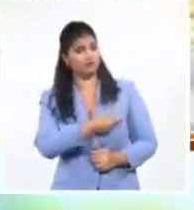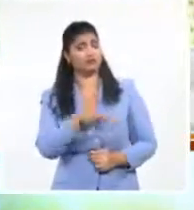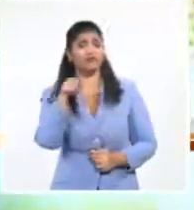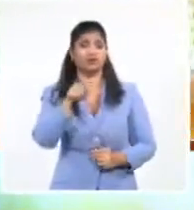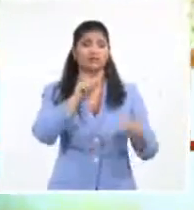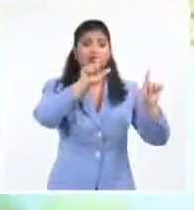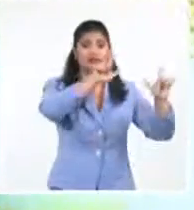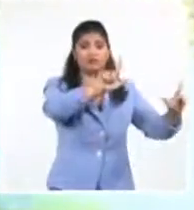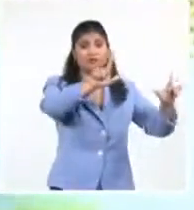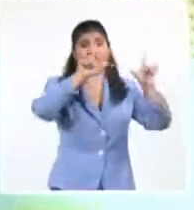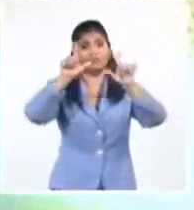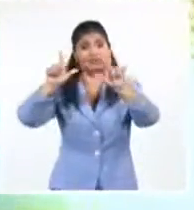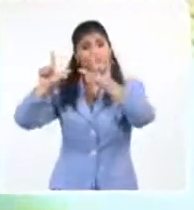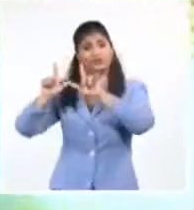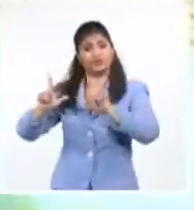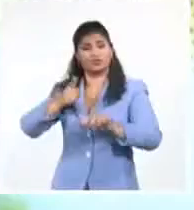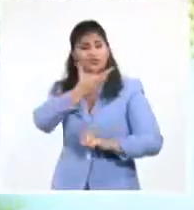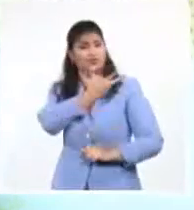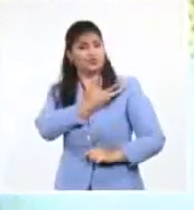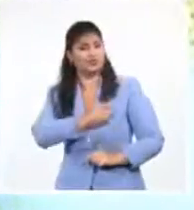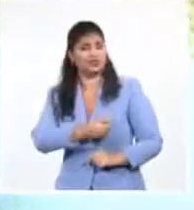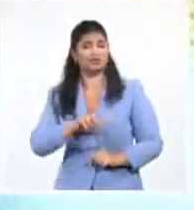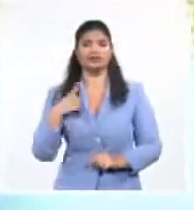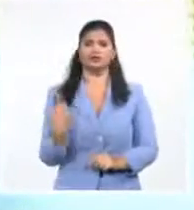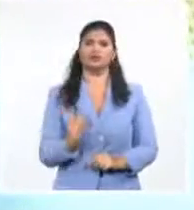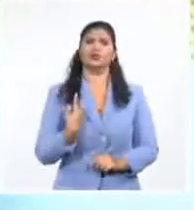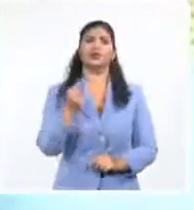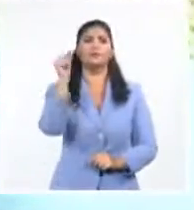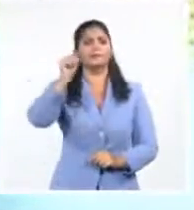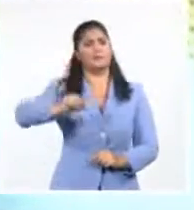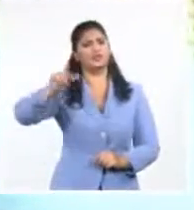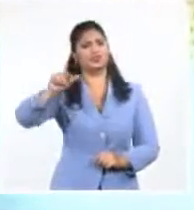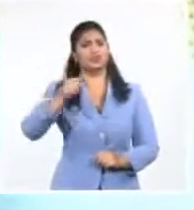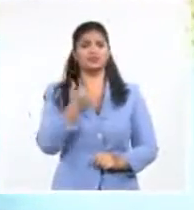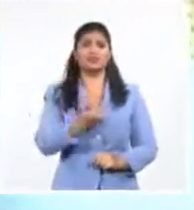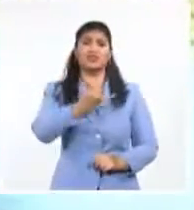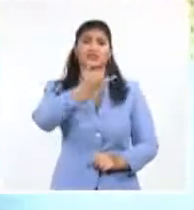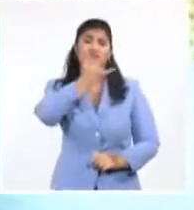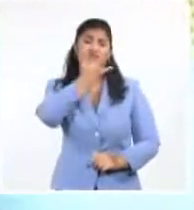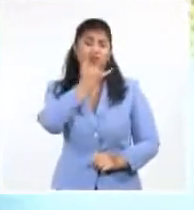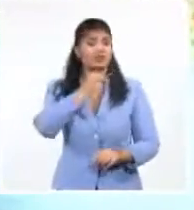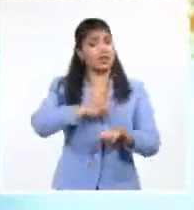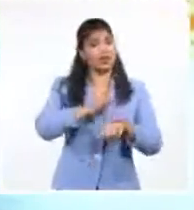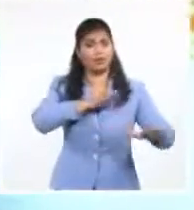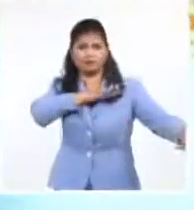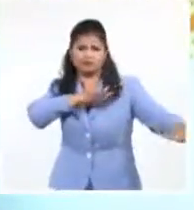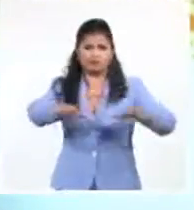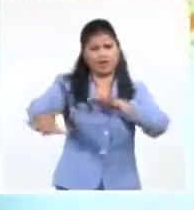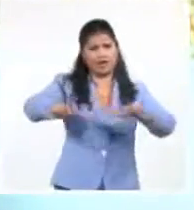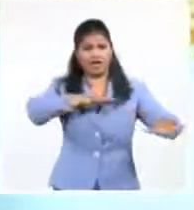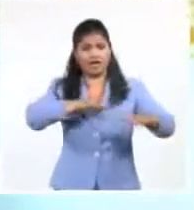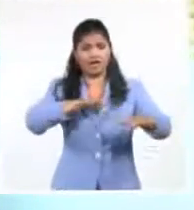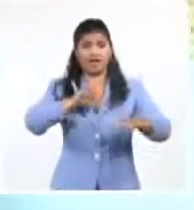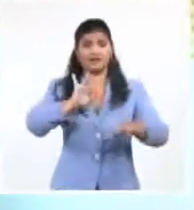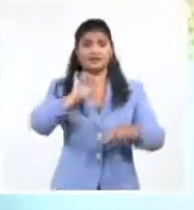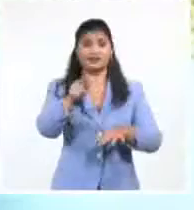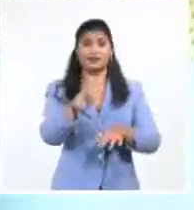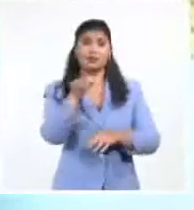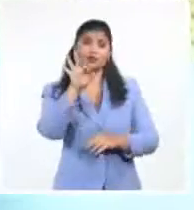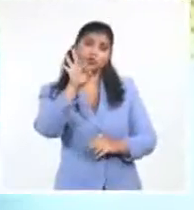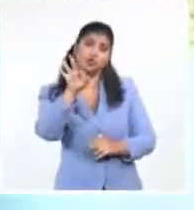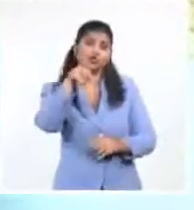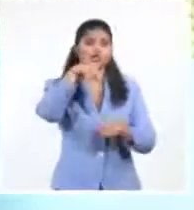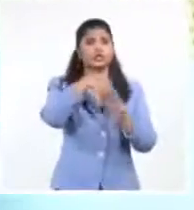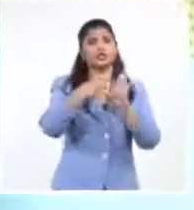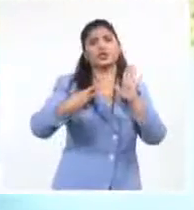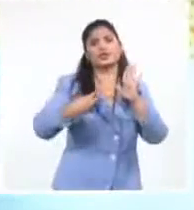imágenes de horror y el pánico en los rostros de todos aquellos ciudadanos afectados por un potente terremoto de magnitud 7.8 en la madrugada